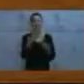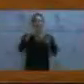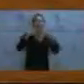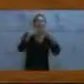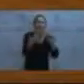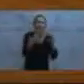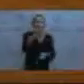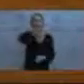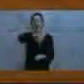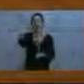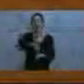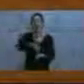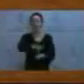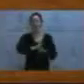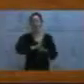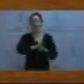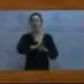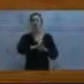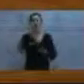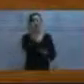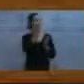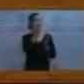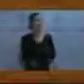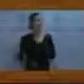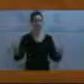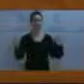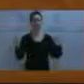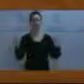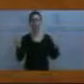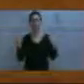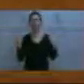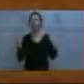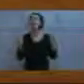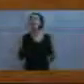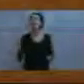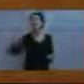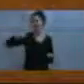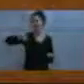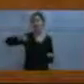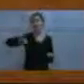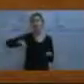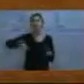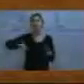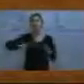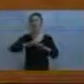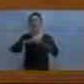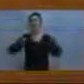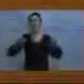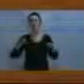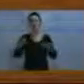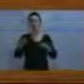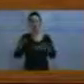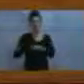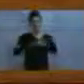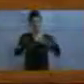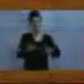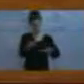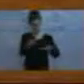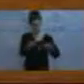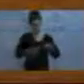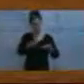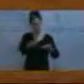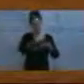de la consejera de Hacienda. Efectivamente, el presidente de la Cámara daba lectura a un